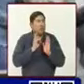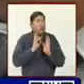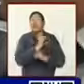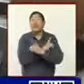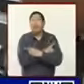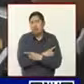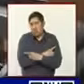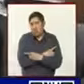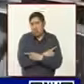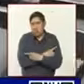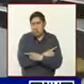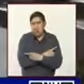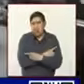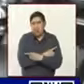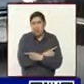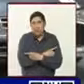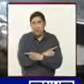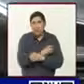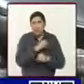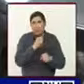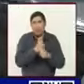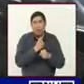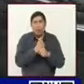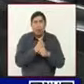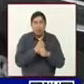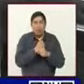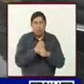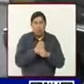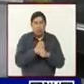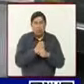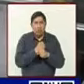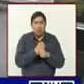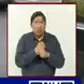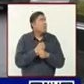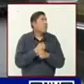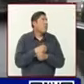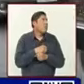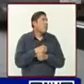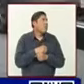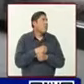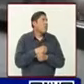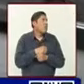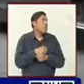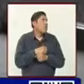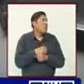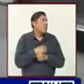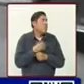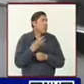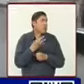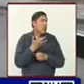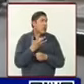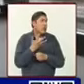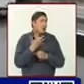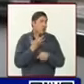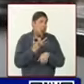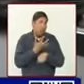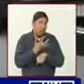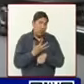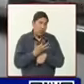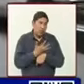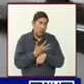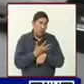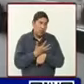descanso, obviamente. En el servicio debe ser unas 4 a 5 horas. ¿Es